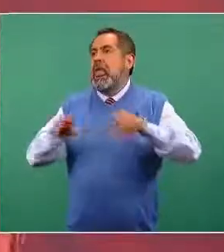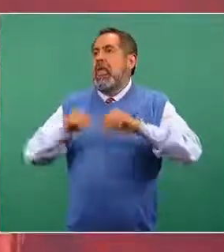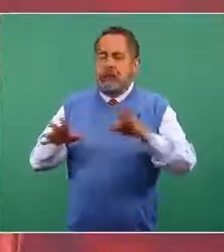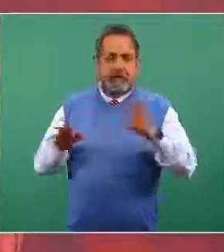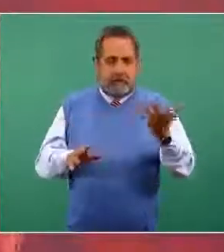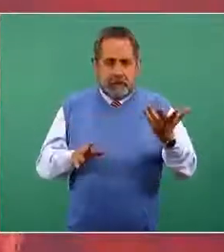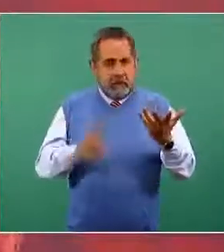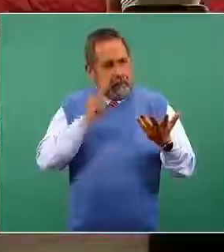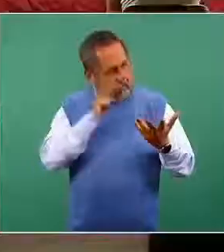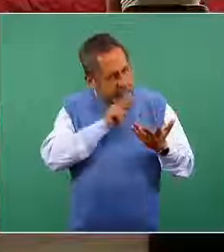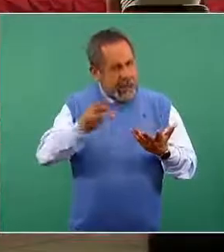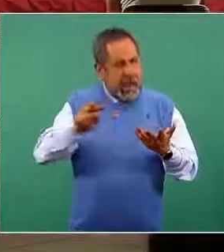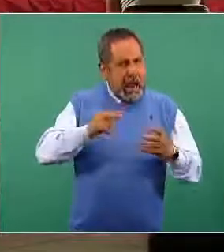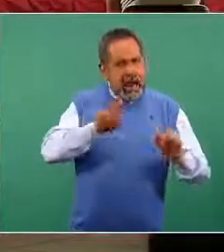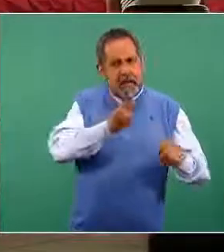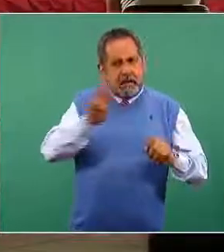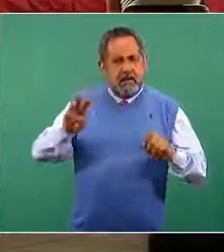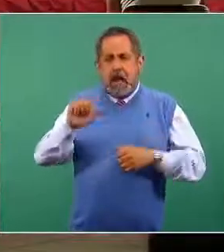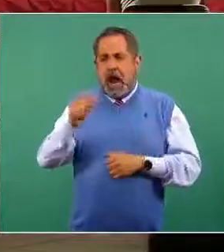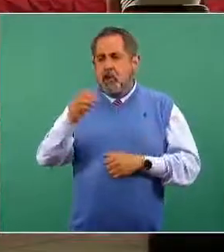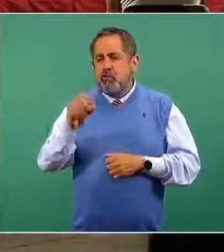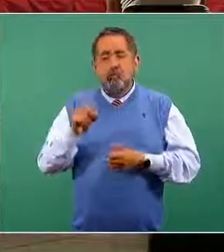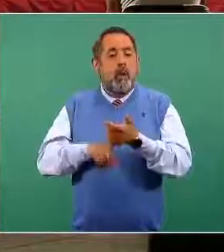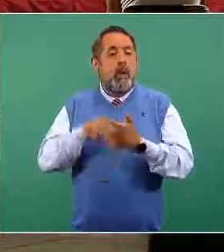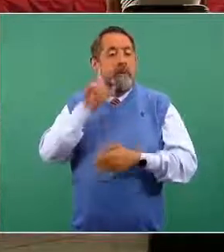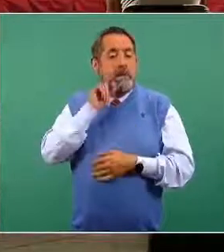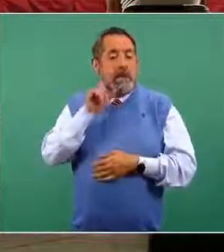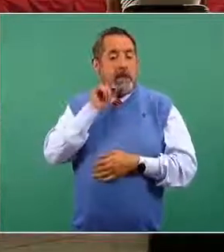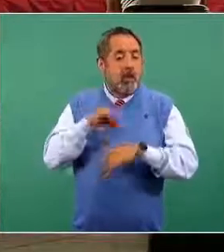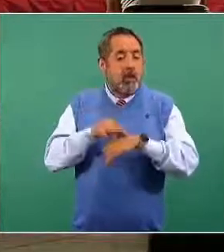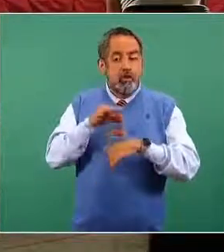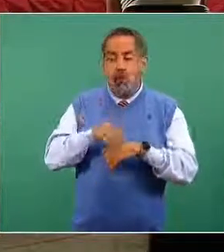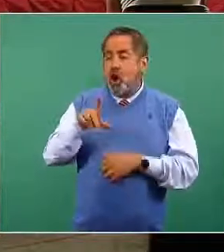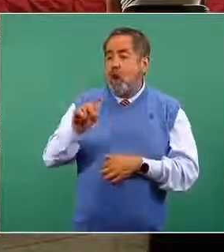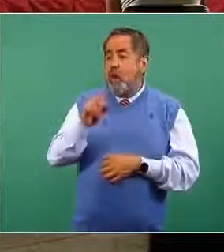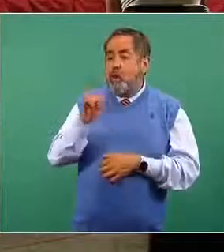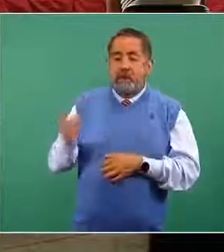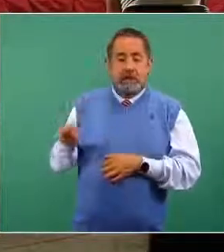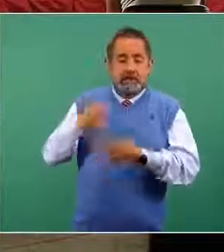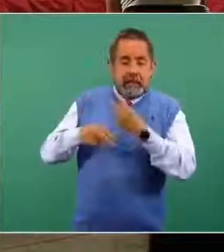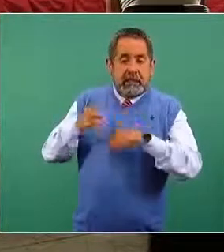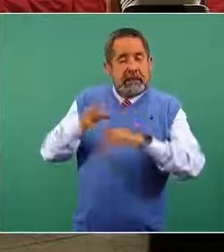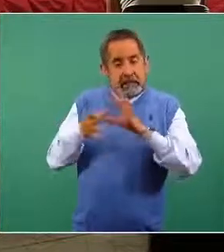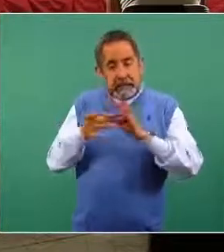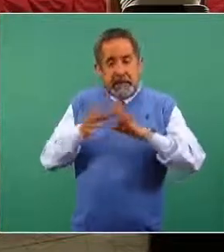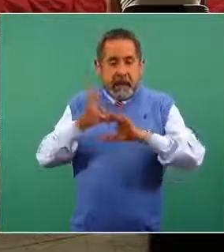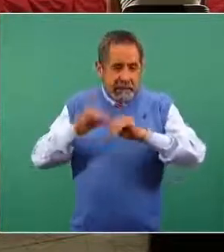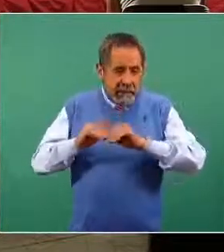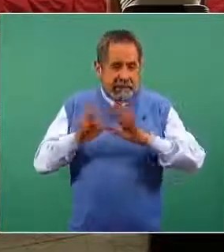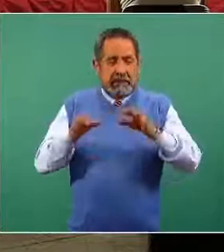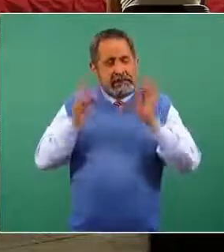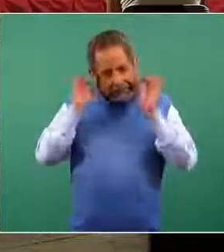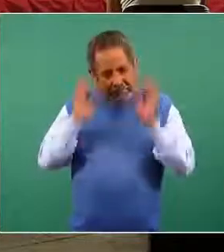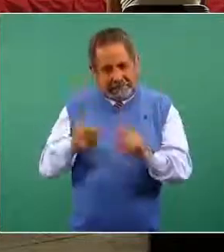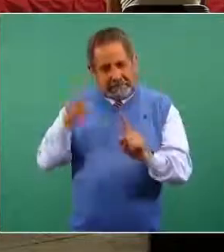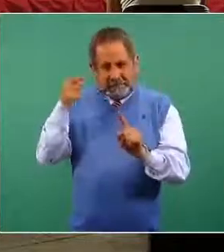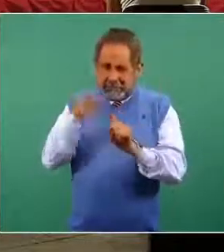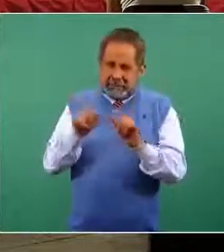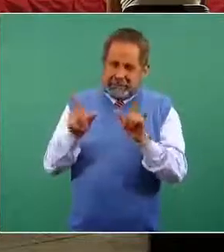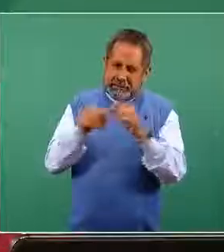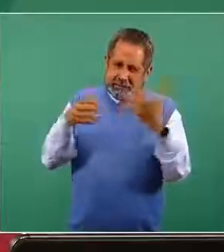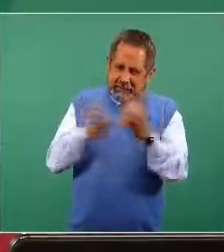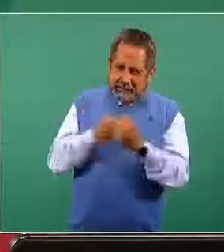tenemos desde agosto. Y mañana el doctor López Ridaura vendrá a explicar nuevamente en forma precisa y